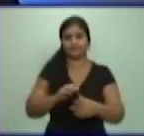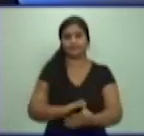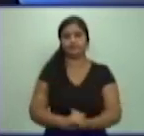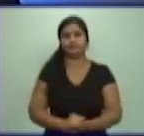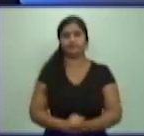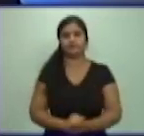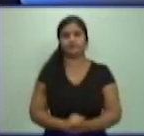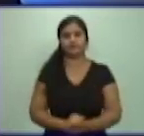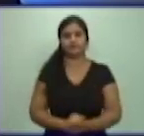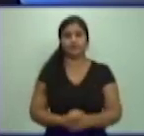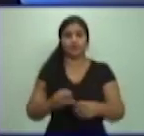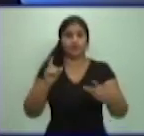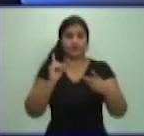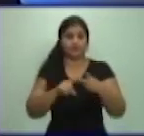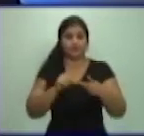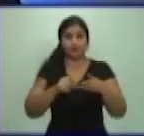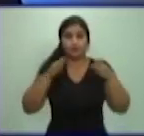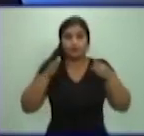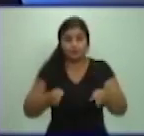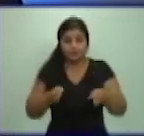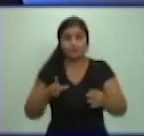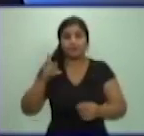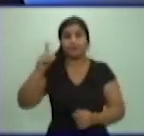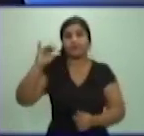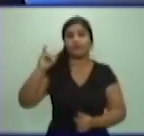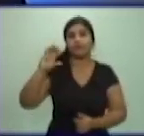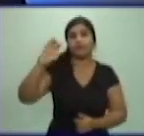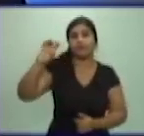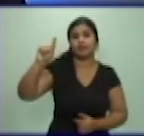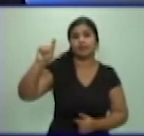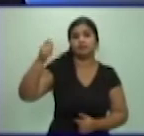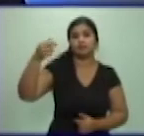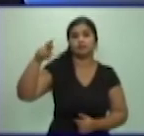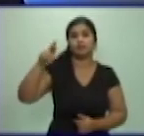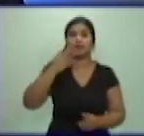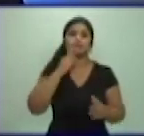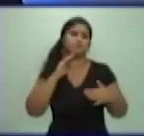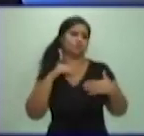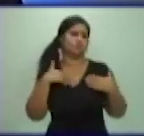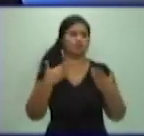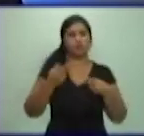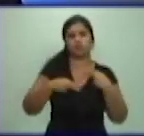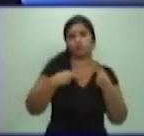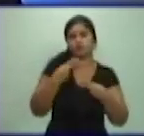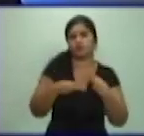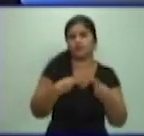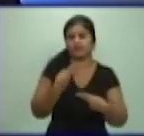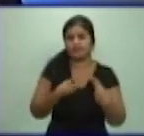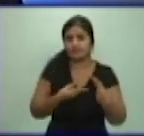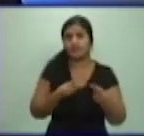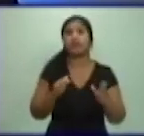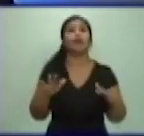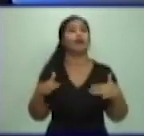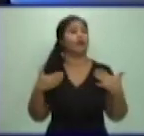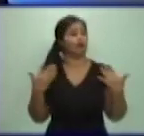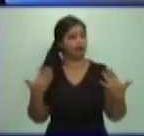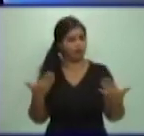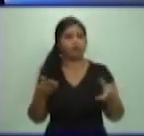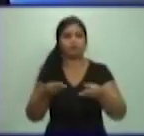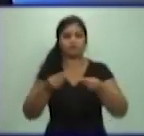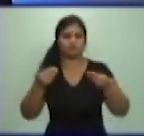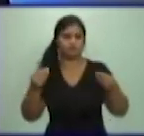supuesto, un segundo momento que es para dictar. ¿Cómo se dicta? Por grupos fónicos, los sintagmas nominales, las